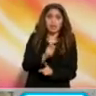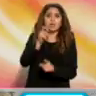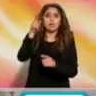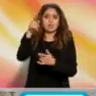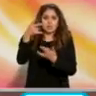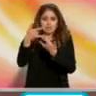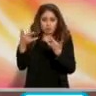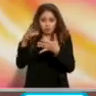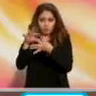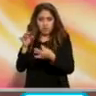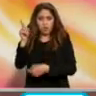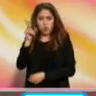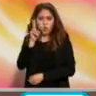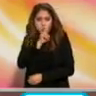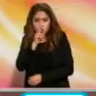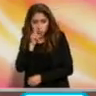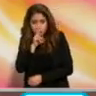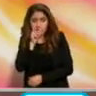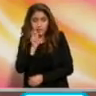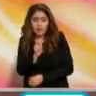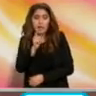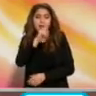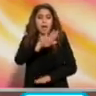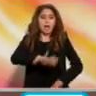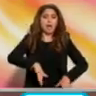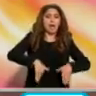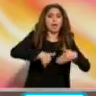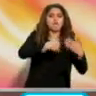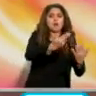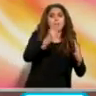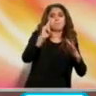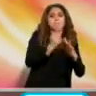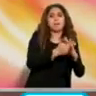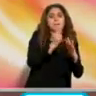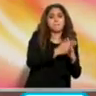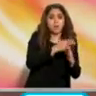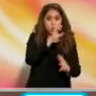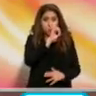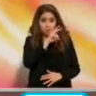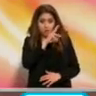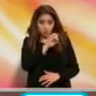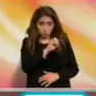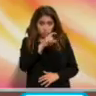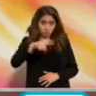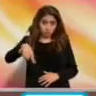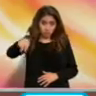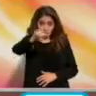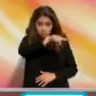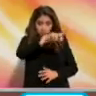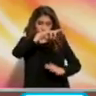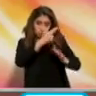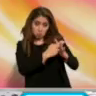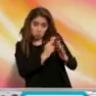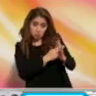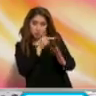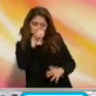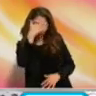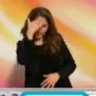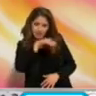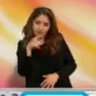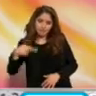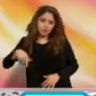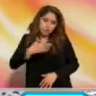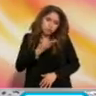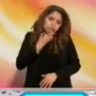que en la calle están matando a obreros, la Guardia Imperial. Muy bien. Una qué matanza en fuerte. las calles que nos suena familiar, Claro.